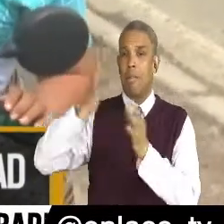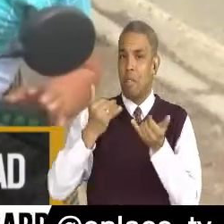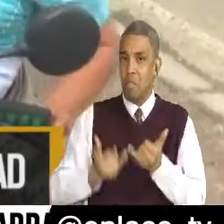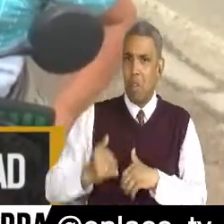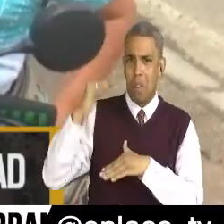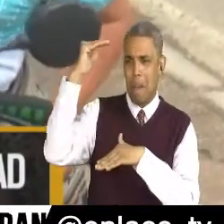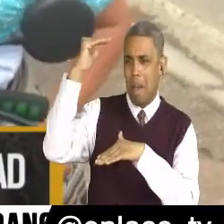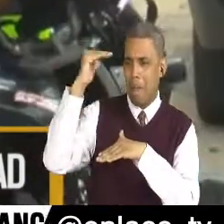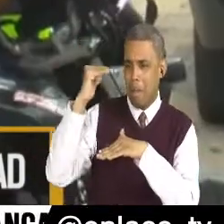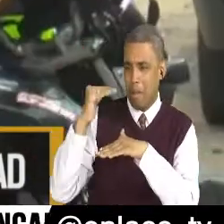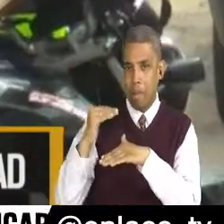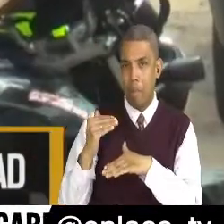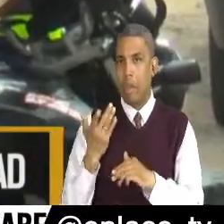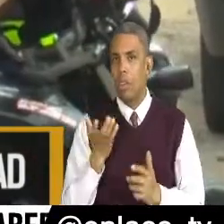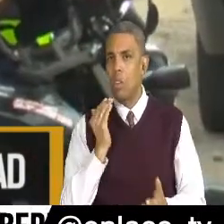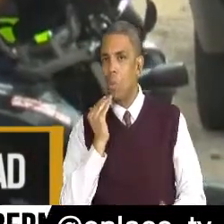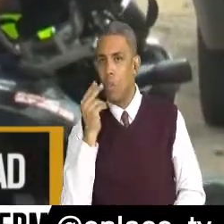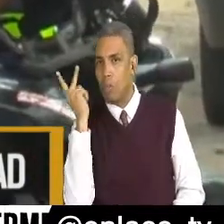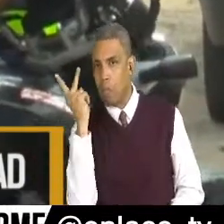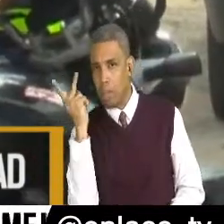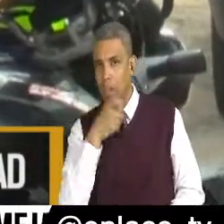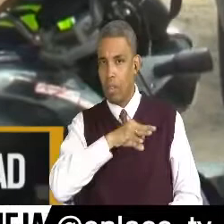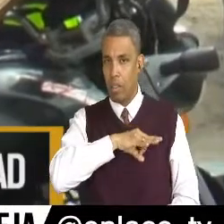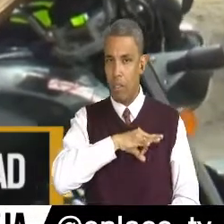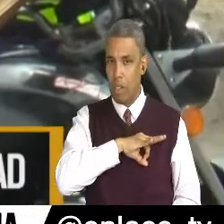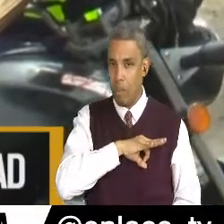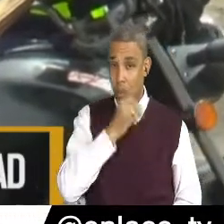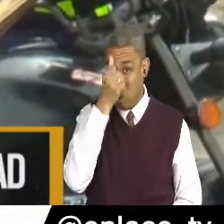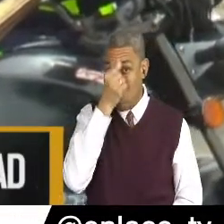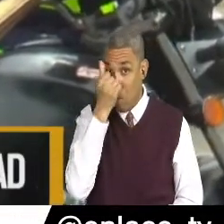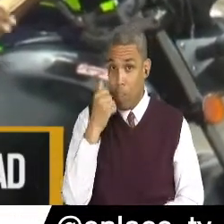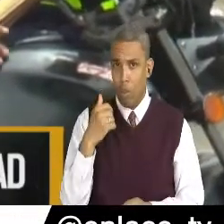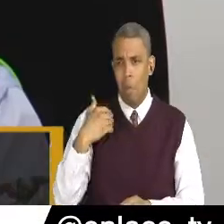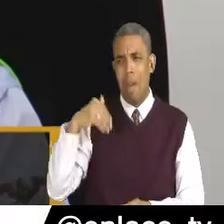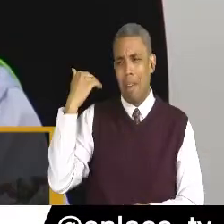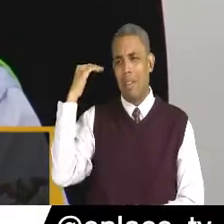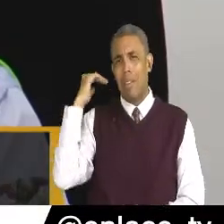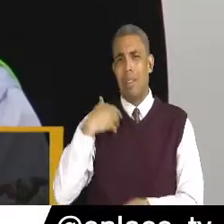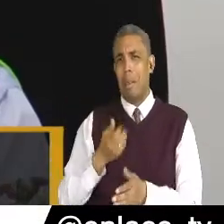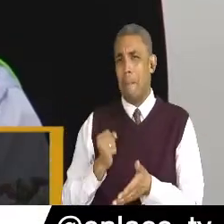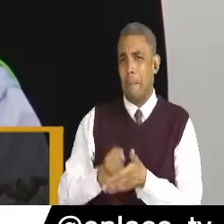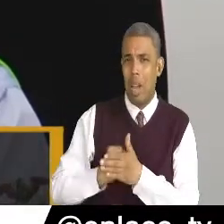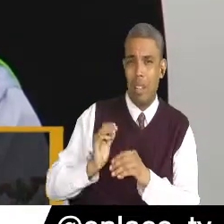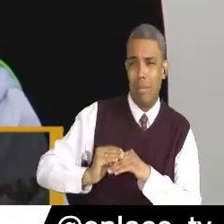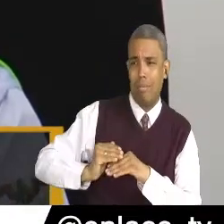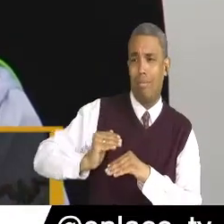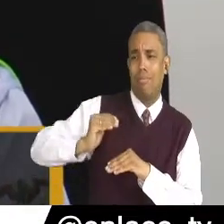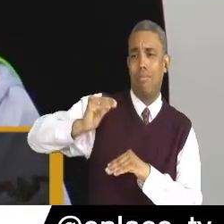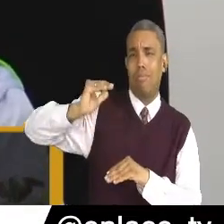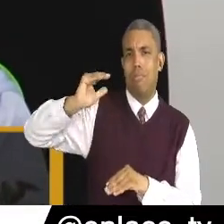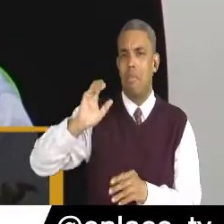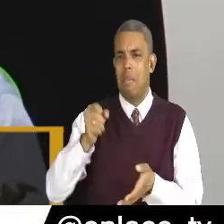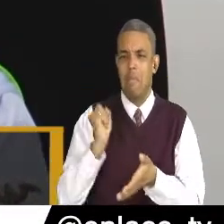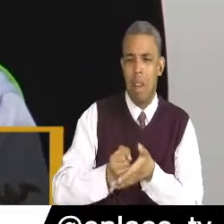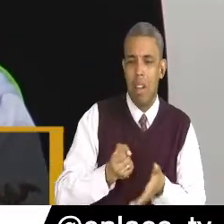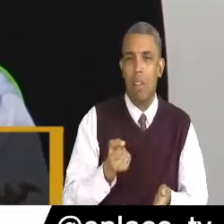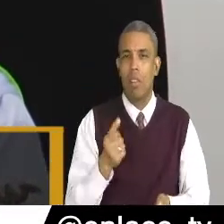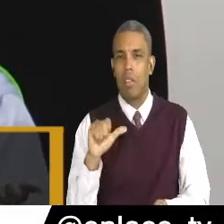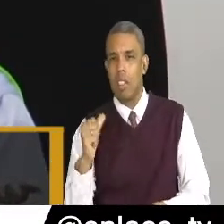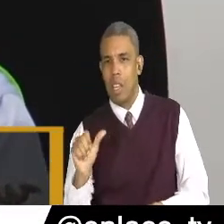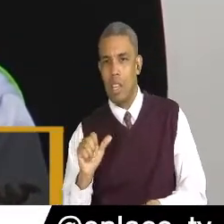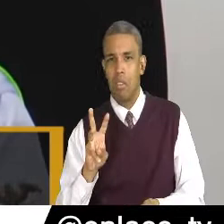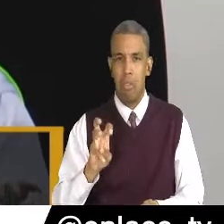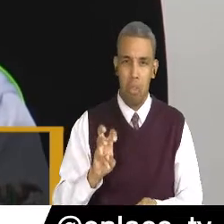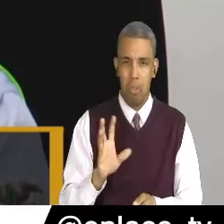que son viernes, sábados y domingos, donde anteriormente veníamos con 10, 8 accidentes y los últimos fines de